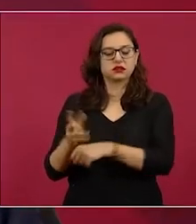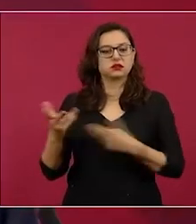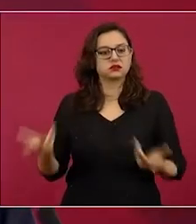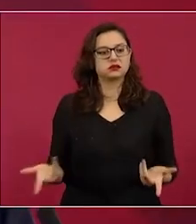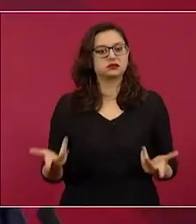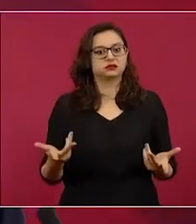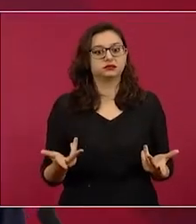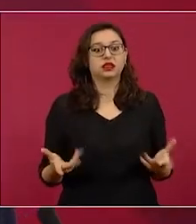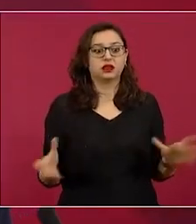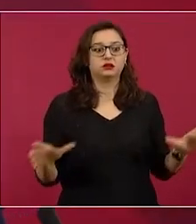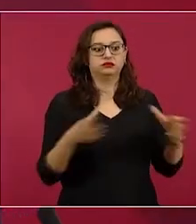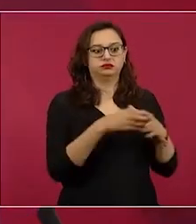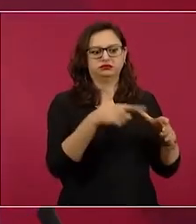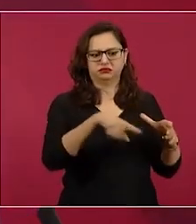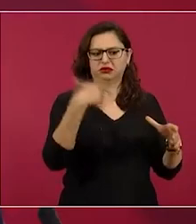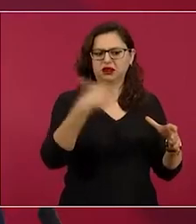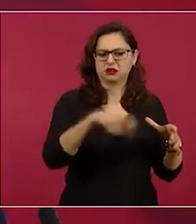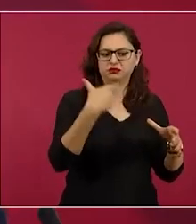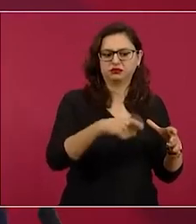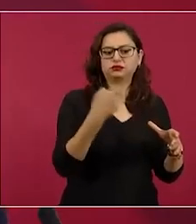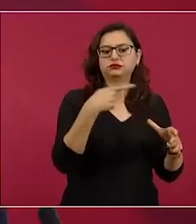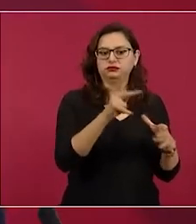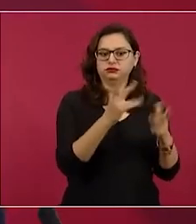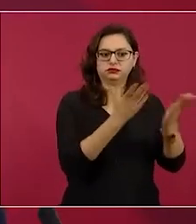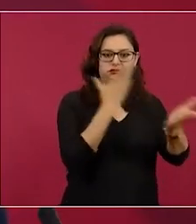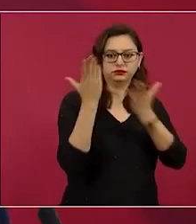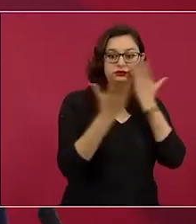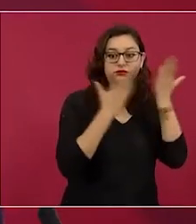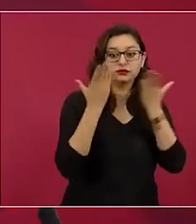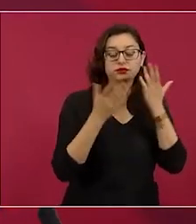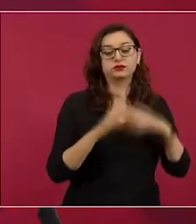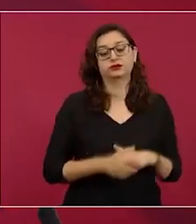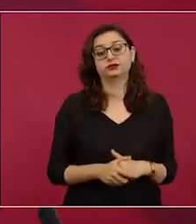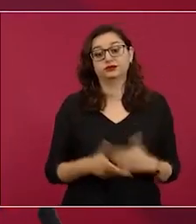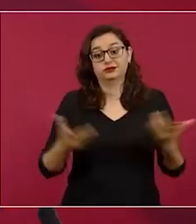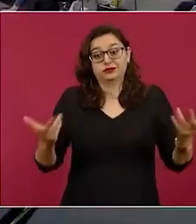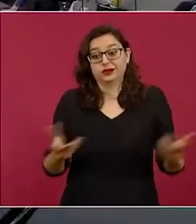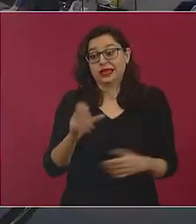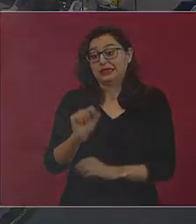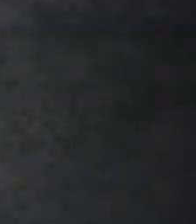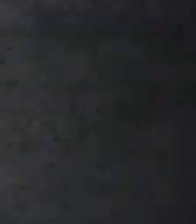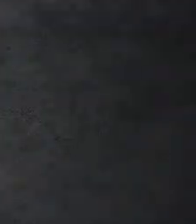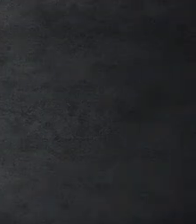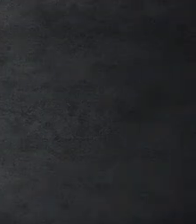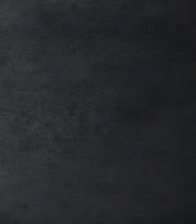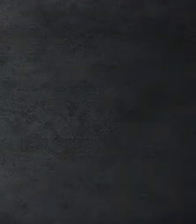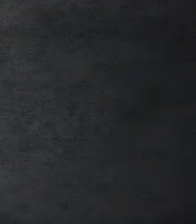la preparación, bueno, el gran libertador Simón Bolívar,